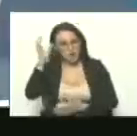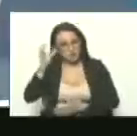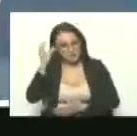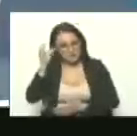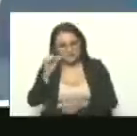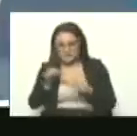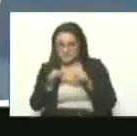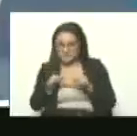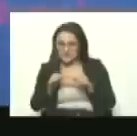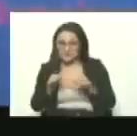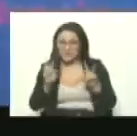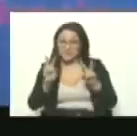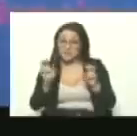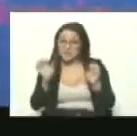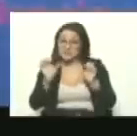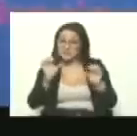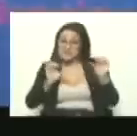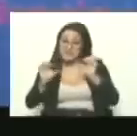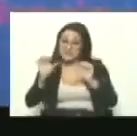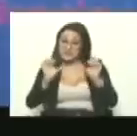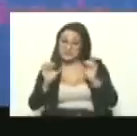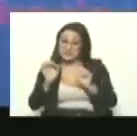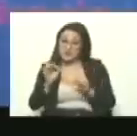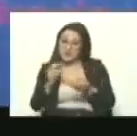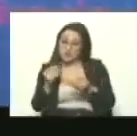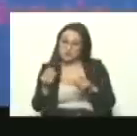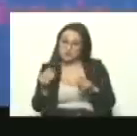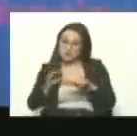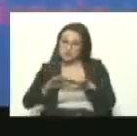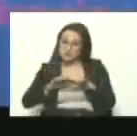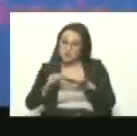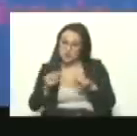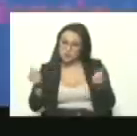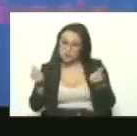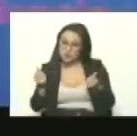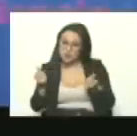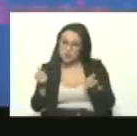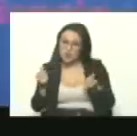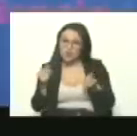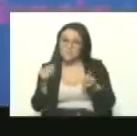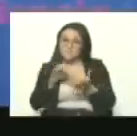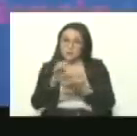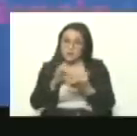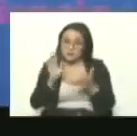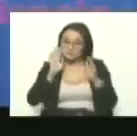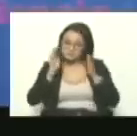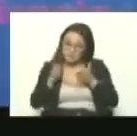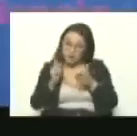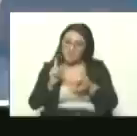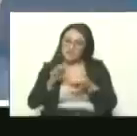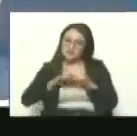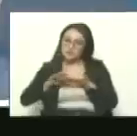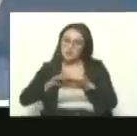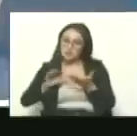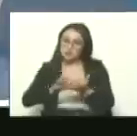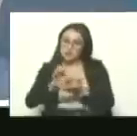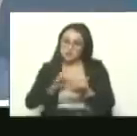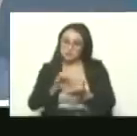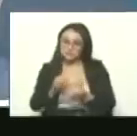Sí, la parte científica quiere ser parte, digamos, de la solución en todo esto, un problema complejo y estamos abocados a la solución. Correcto,